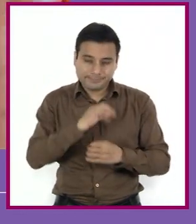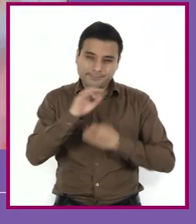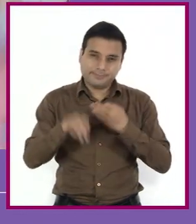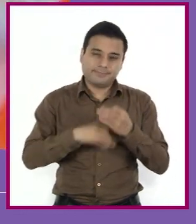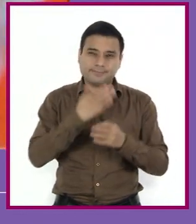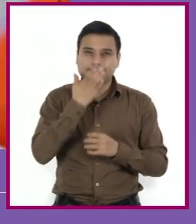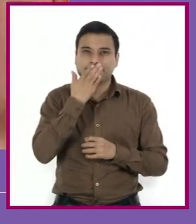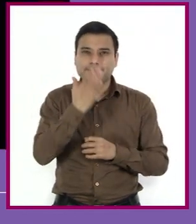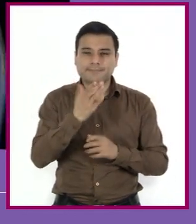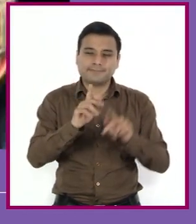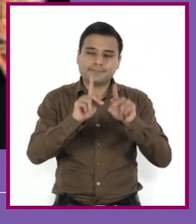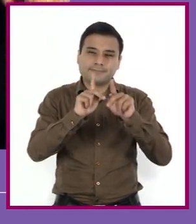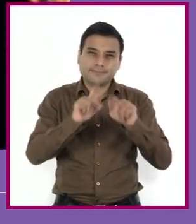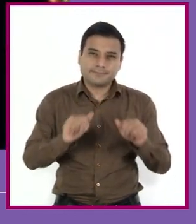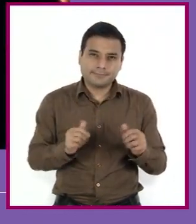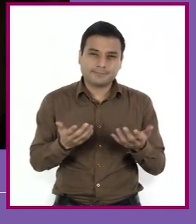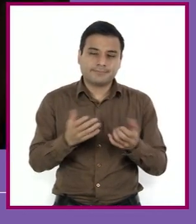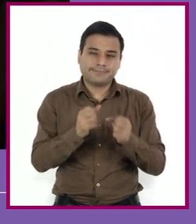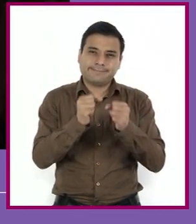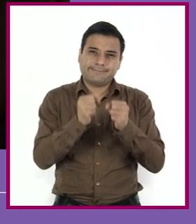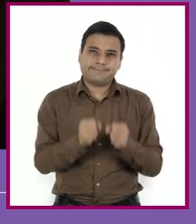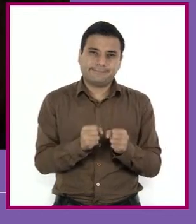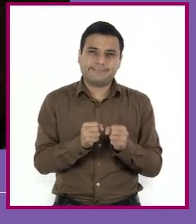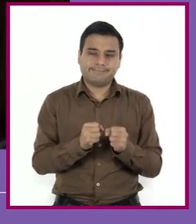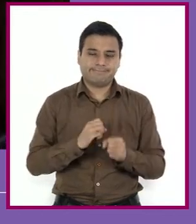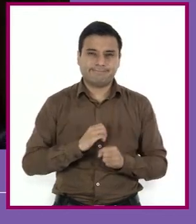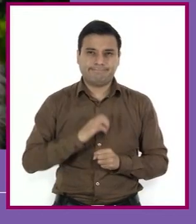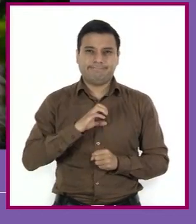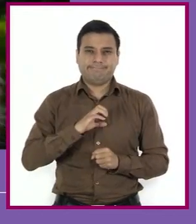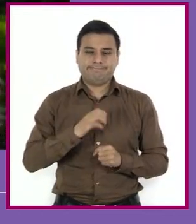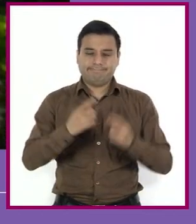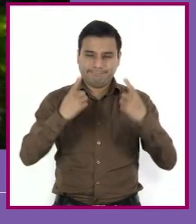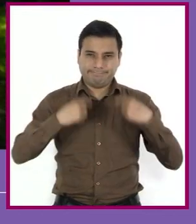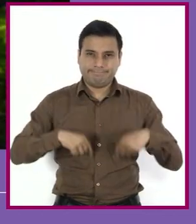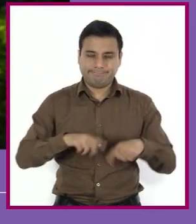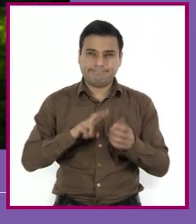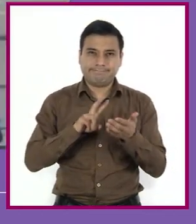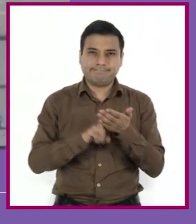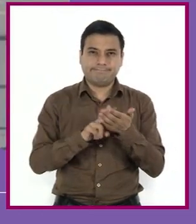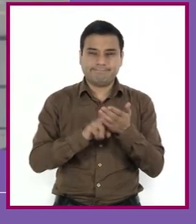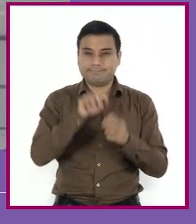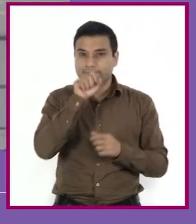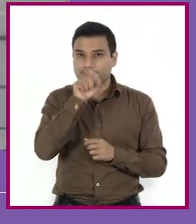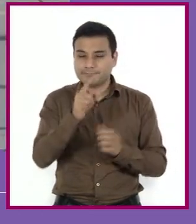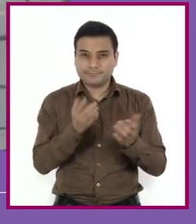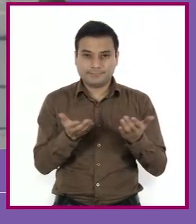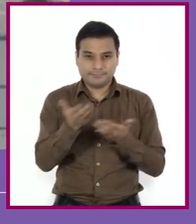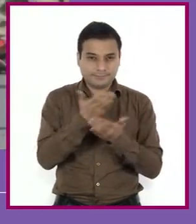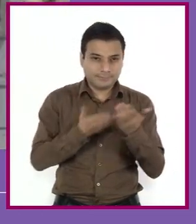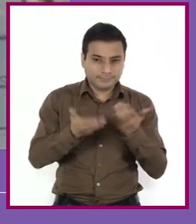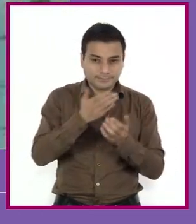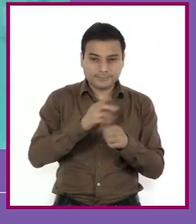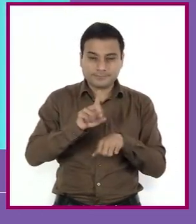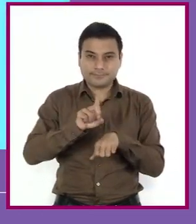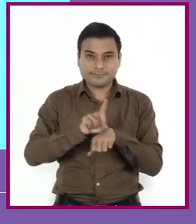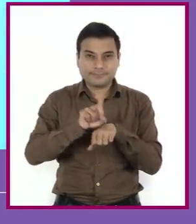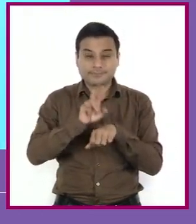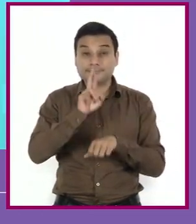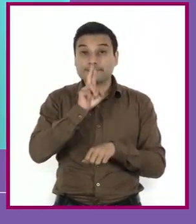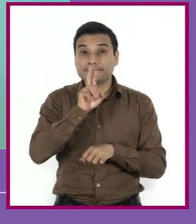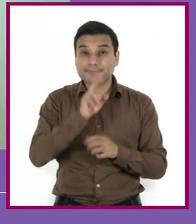común, la paz social, la seguridad y la dignidad humana y se facilita la convivencia diaria.